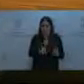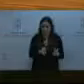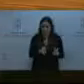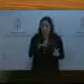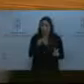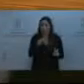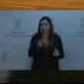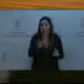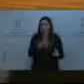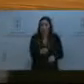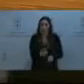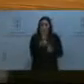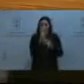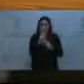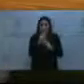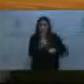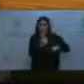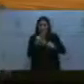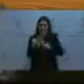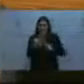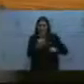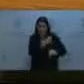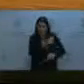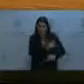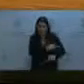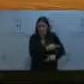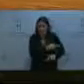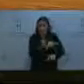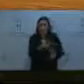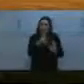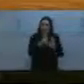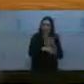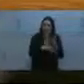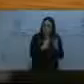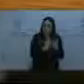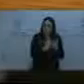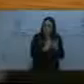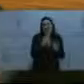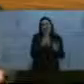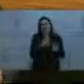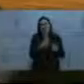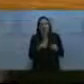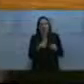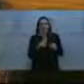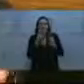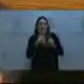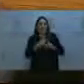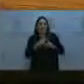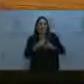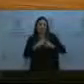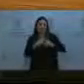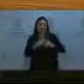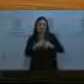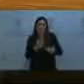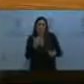deportiva con kayaks, incluso que se considerara como una embarcación de recreo, haciendo los trámites ante